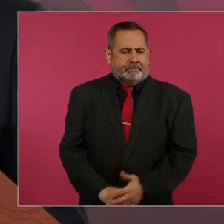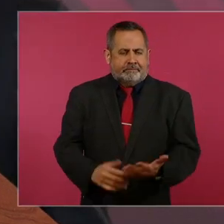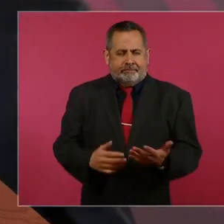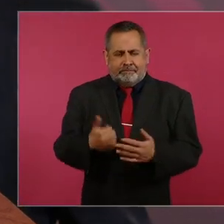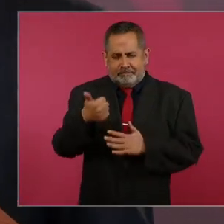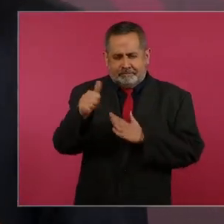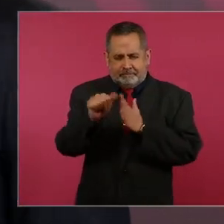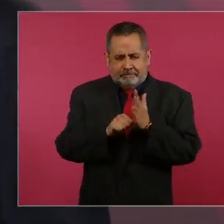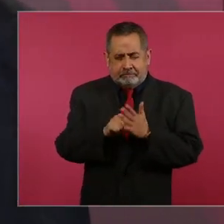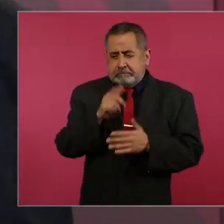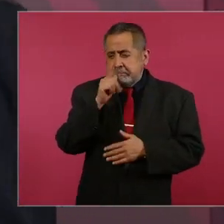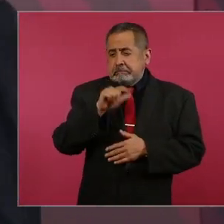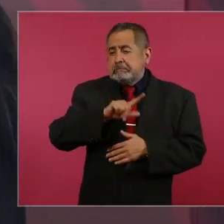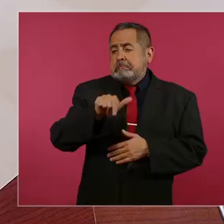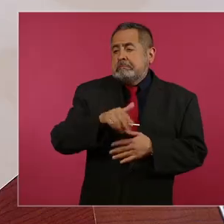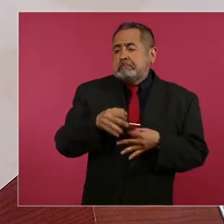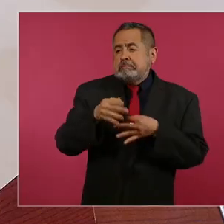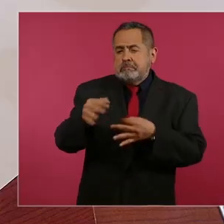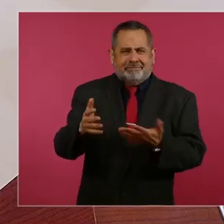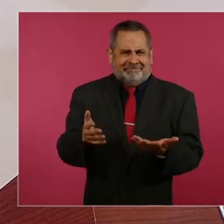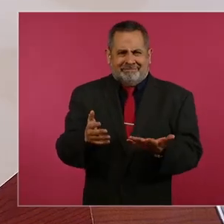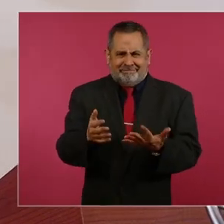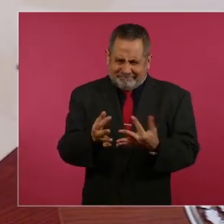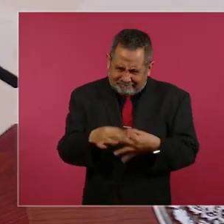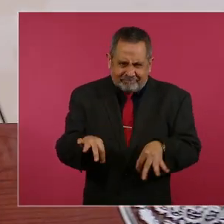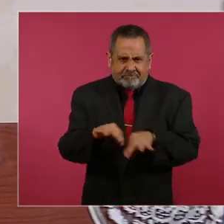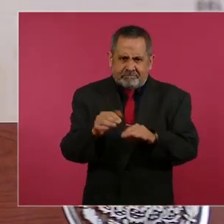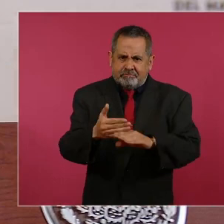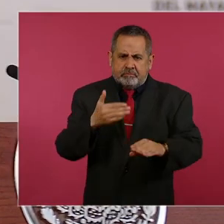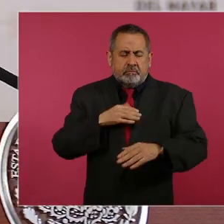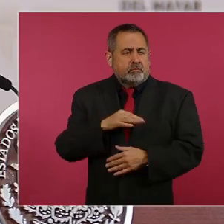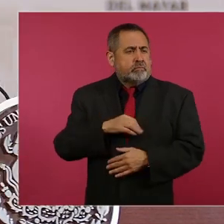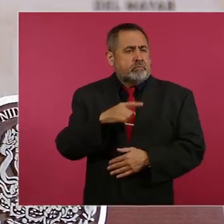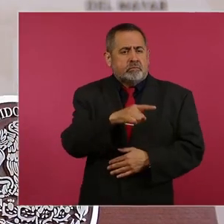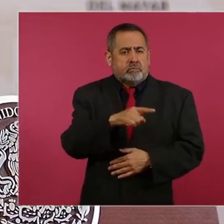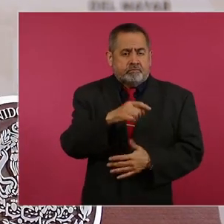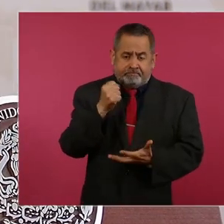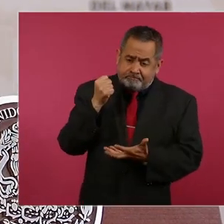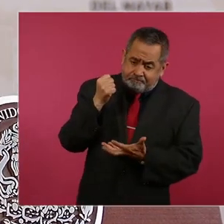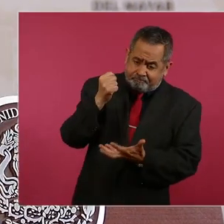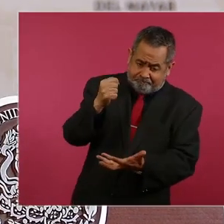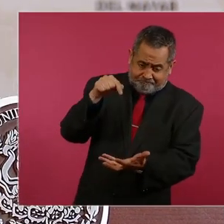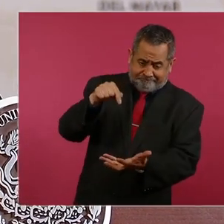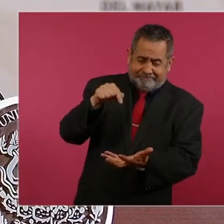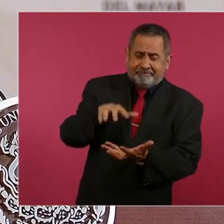no va a ser importante que estamos hablando de más del presupuesto